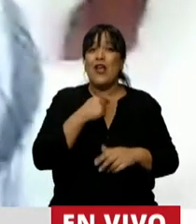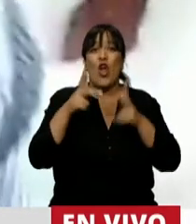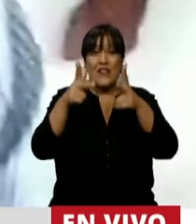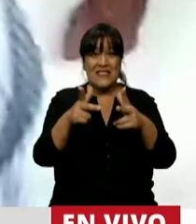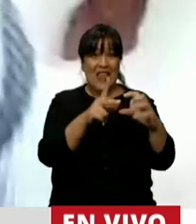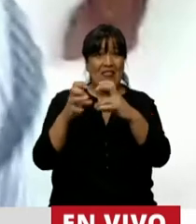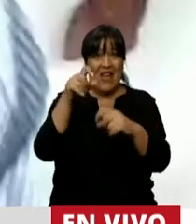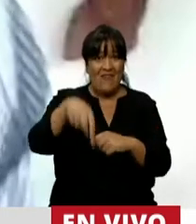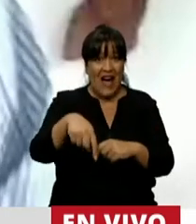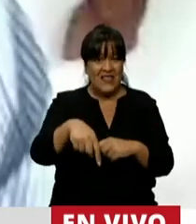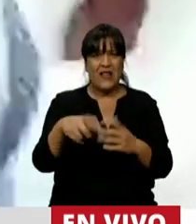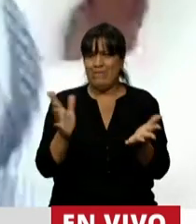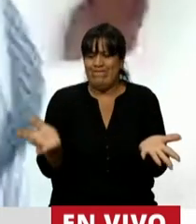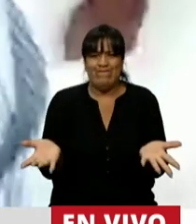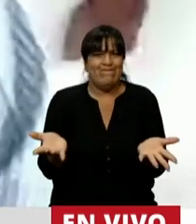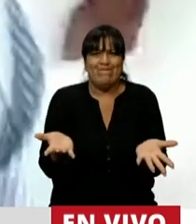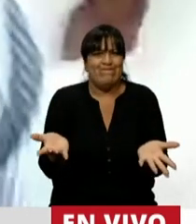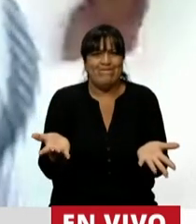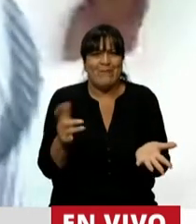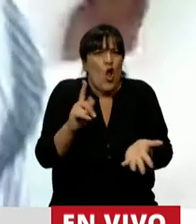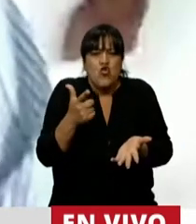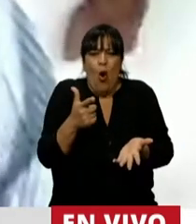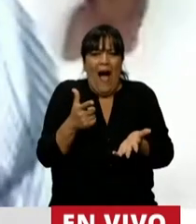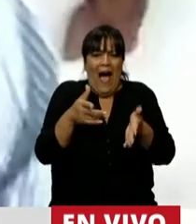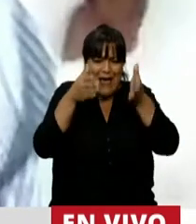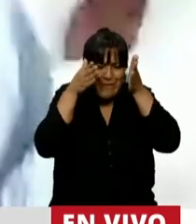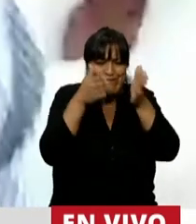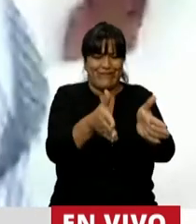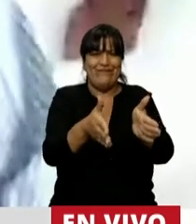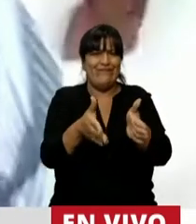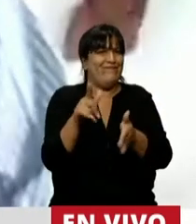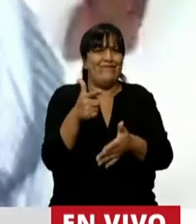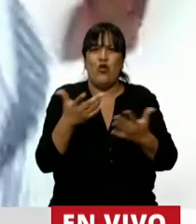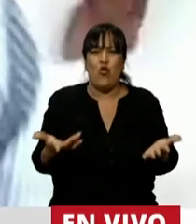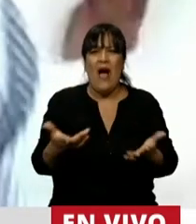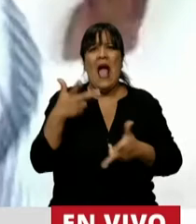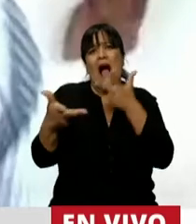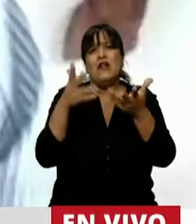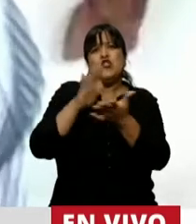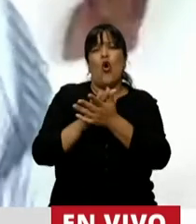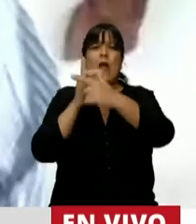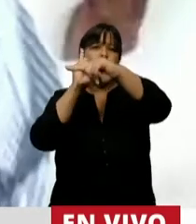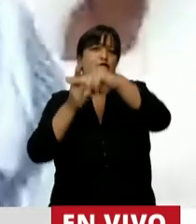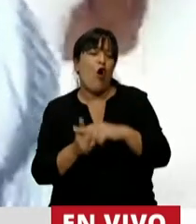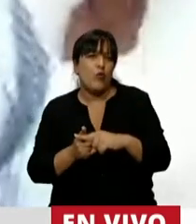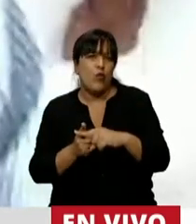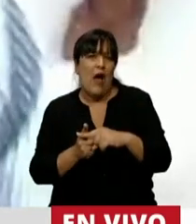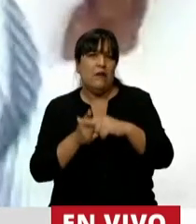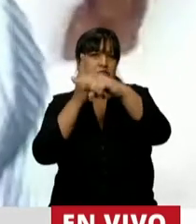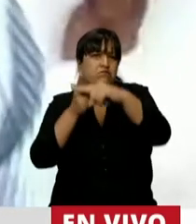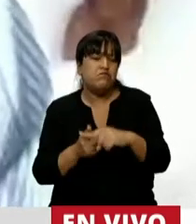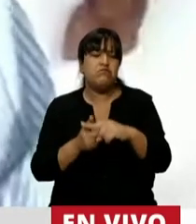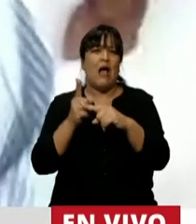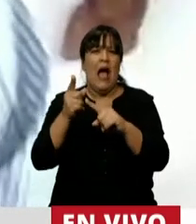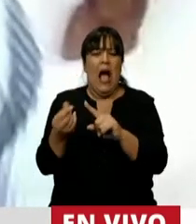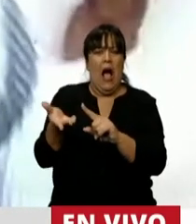está absolutamente fuera de foco. Estamos hablando de una fórmula de